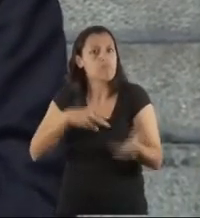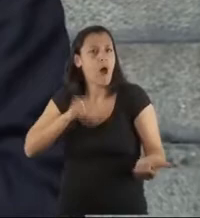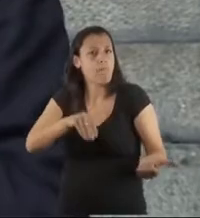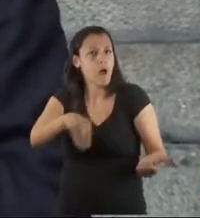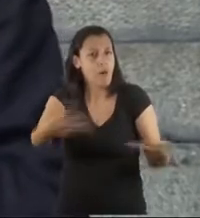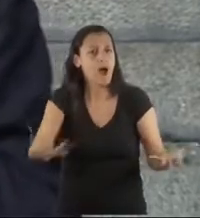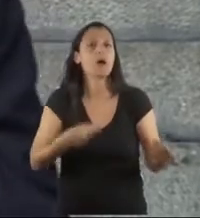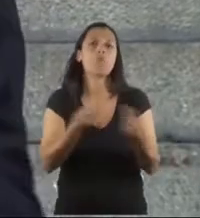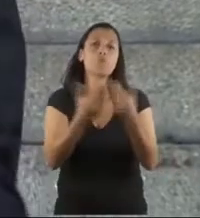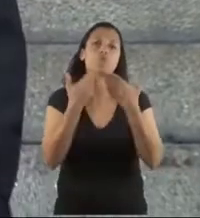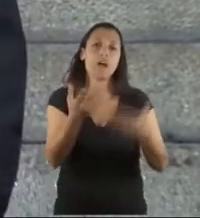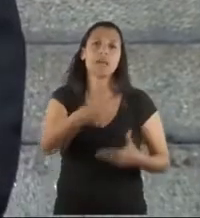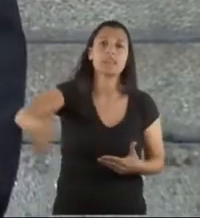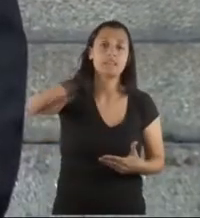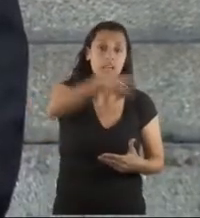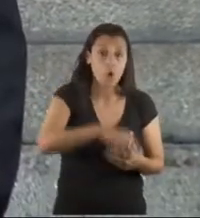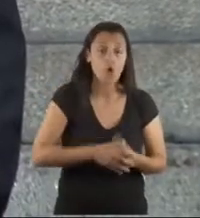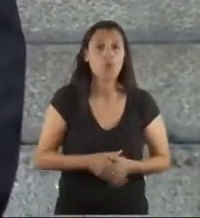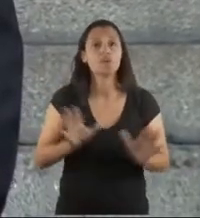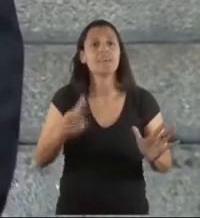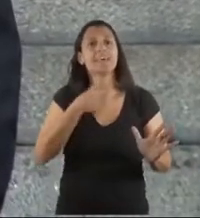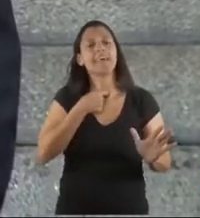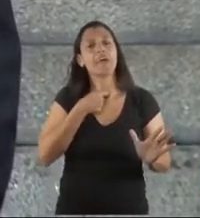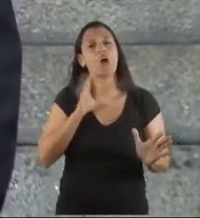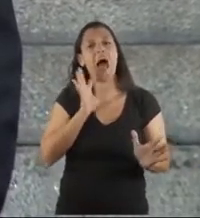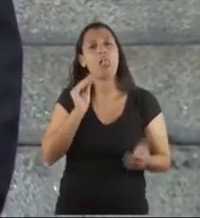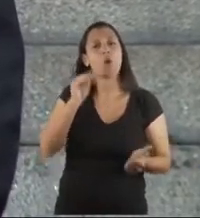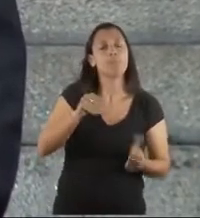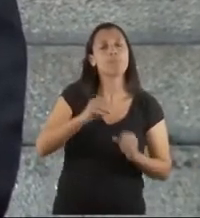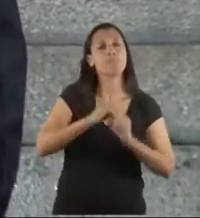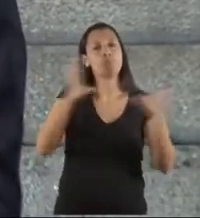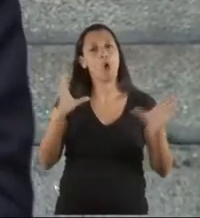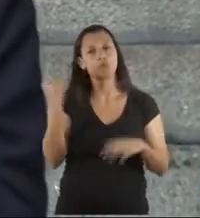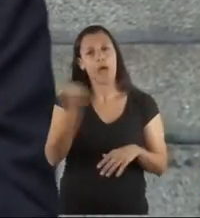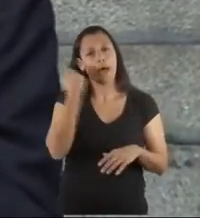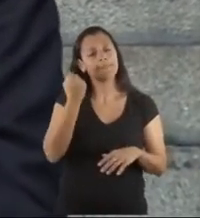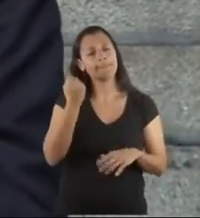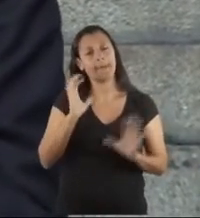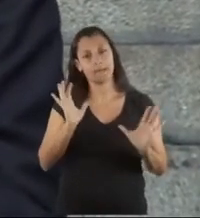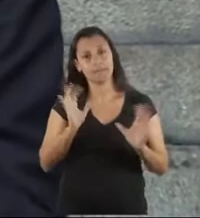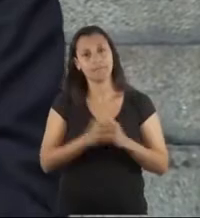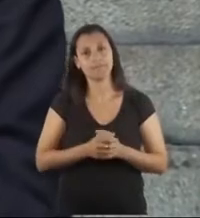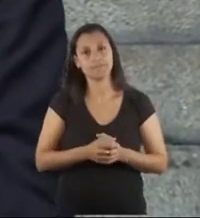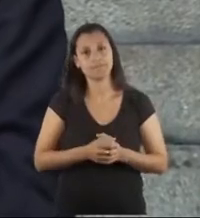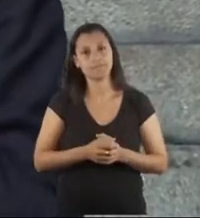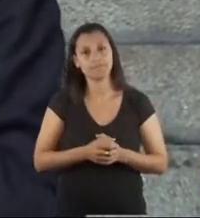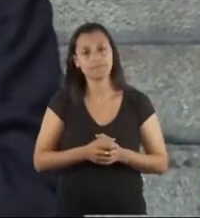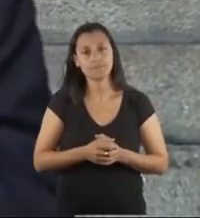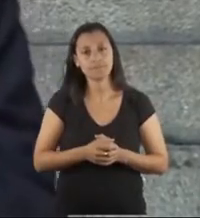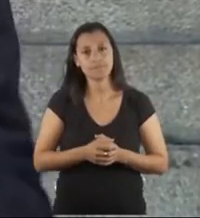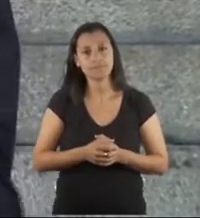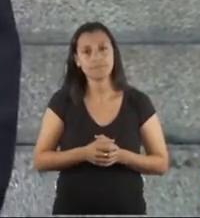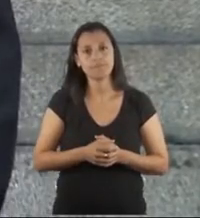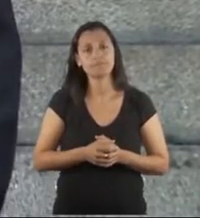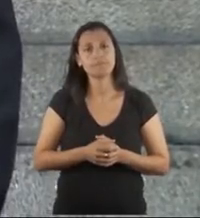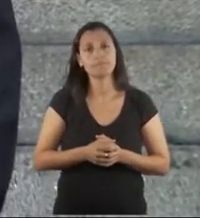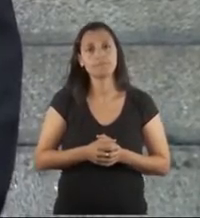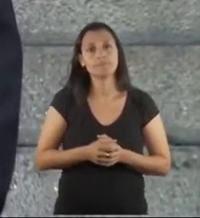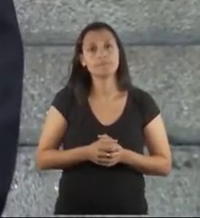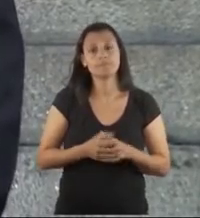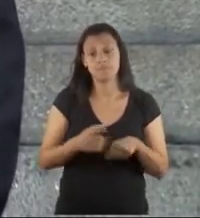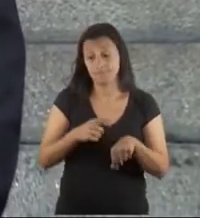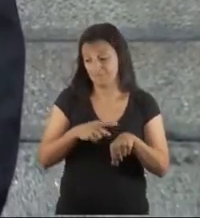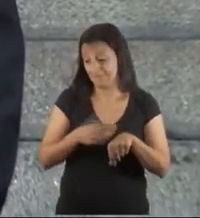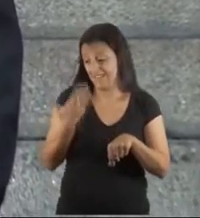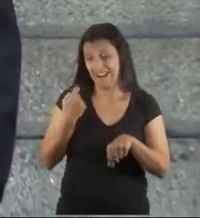muchísimas gracias y quiero hacer una aclaración importante porque a lo largo de las últimas horas